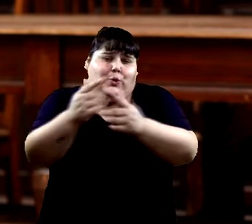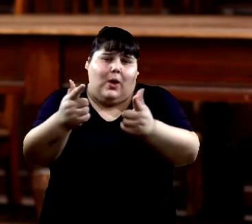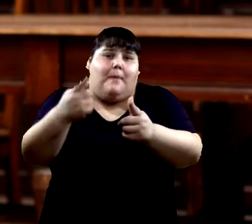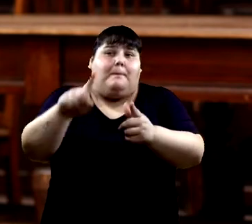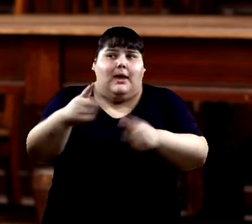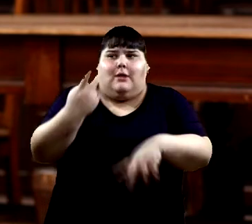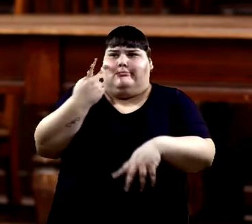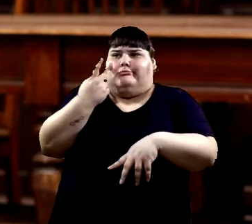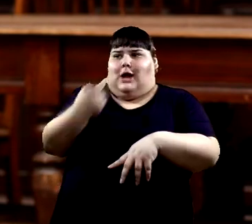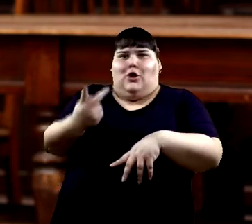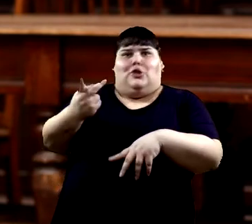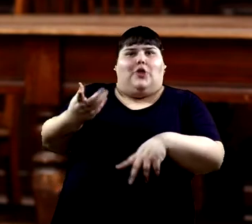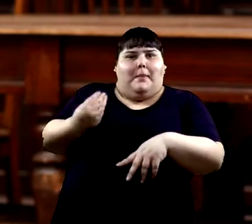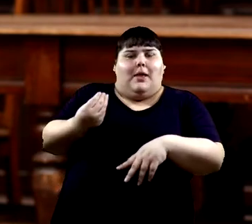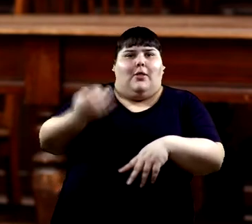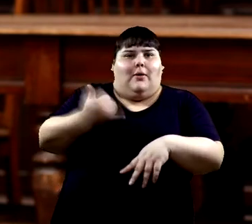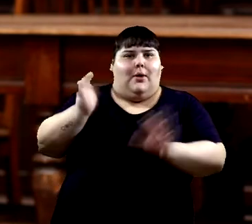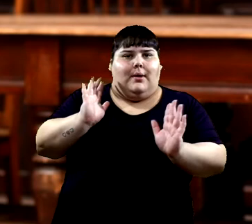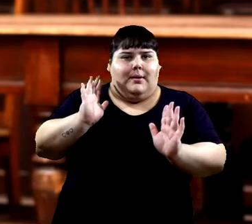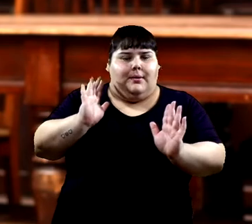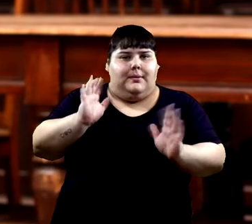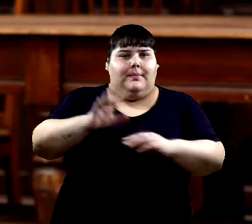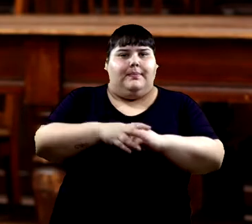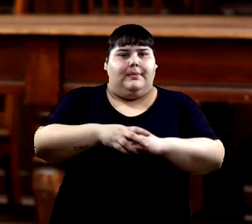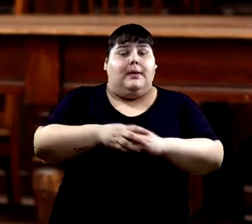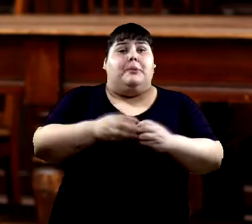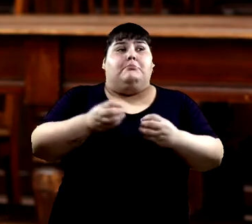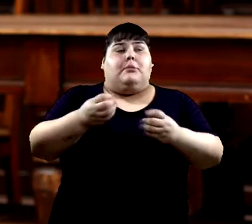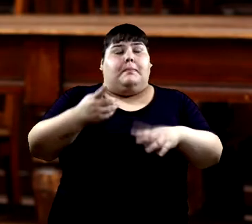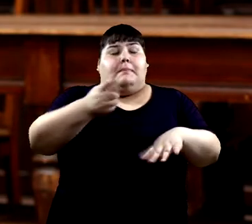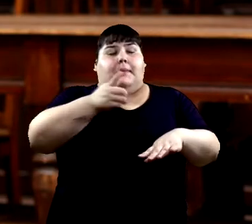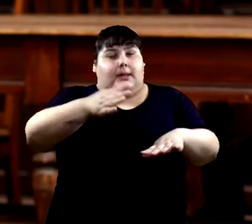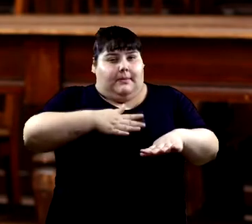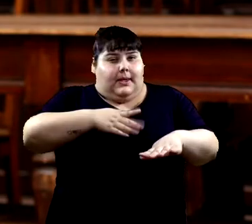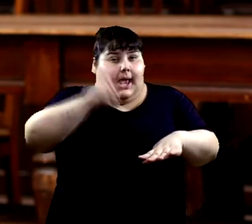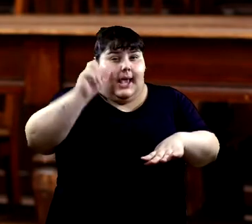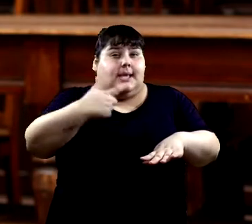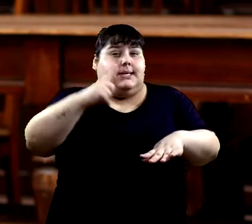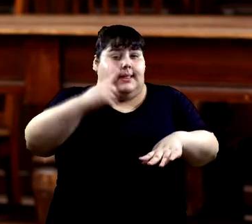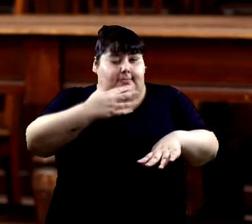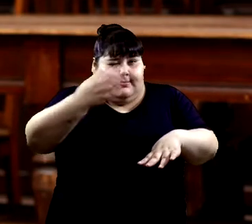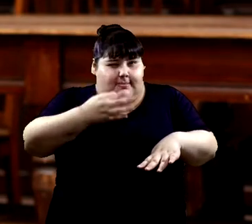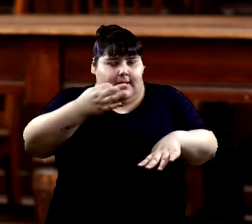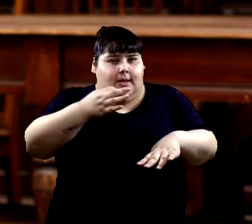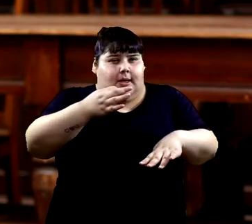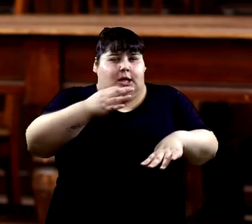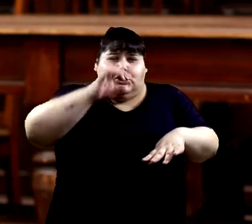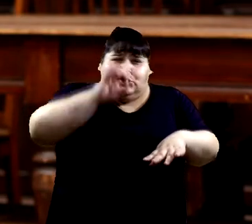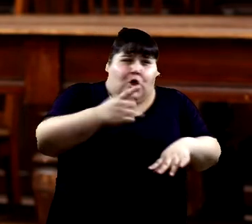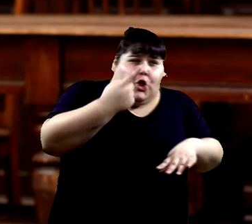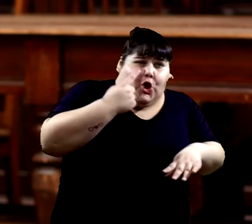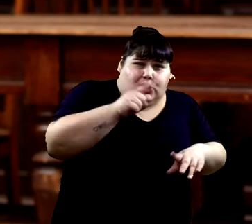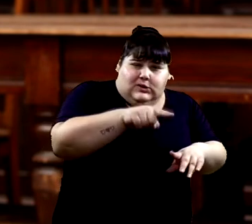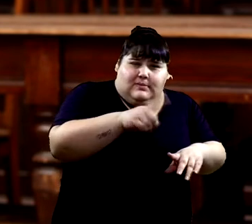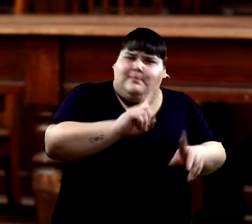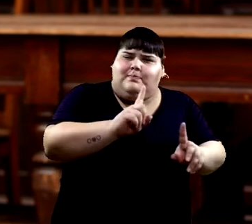te acompaño, es decir, te reconozco, estás conmigo acá. Por eso yo creo que la ESI en realidad no solo es un saber,